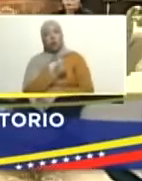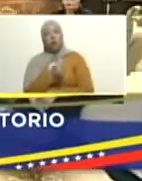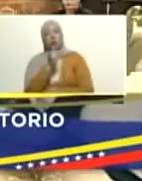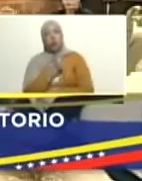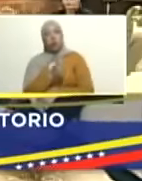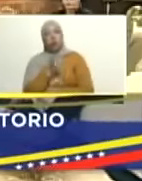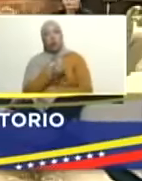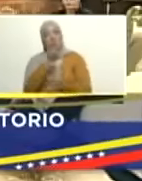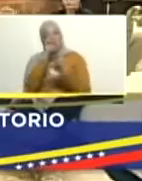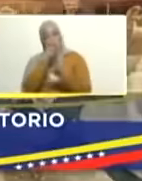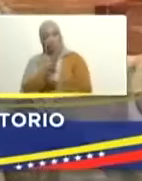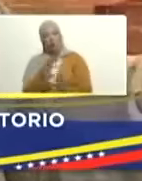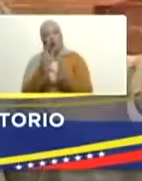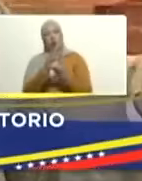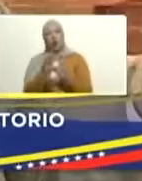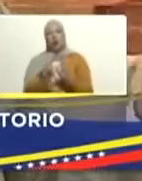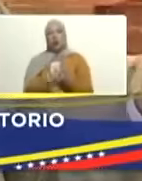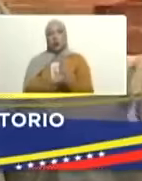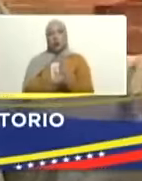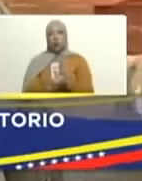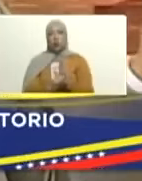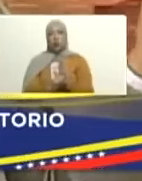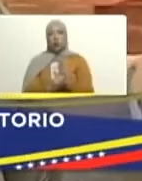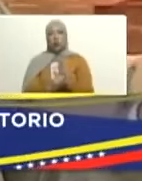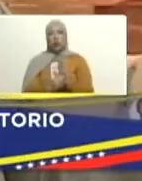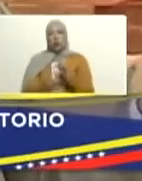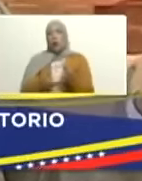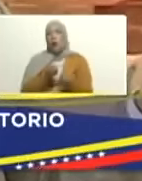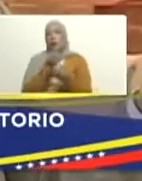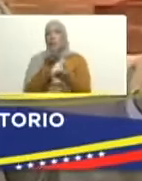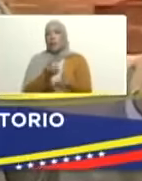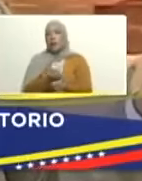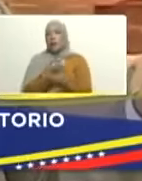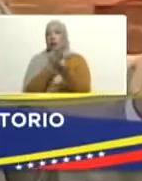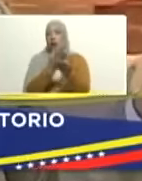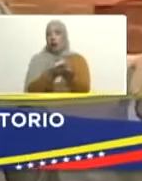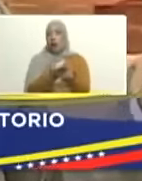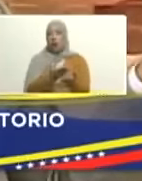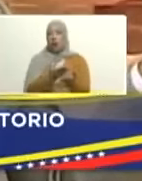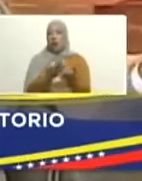el respeto a la Constitución, el vencer los chantajes